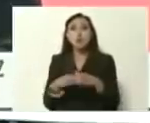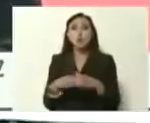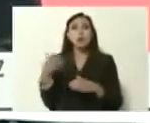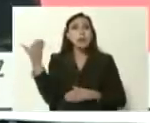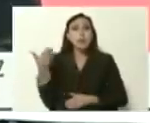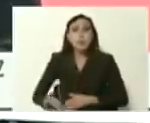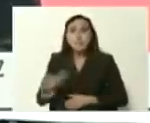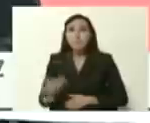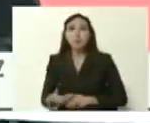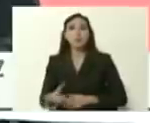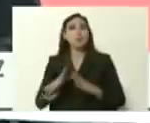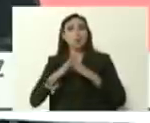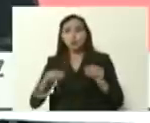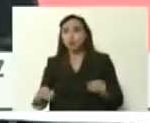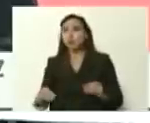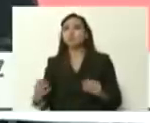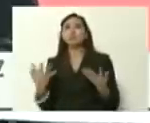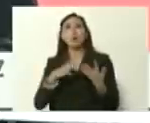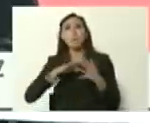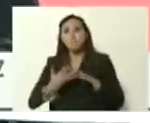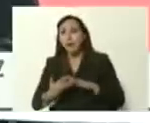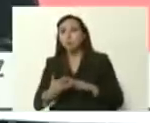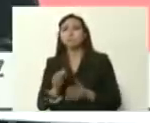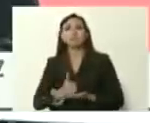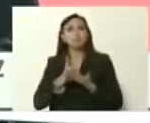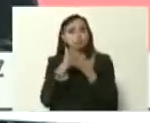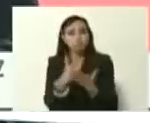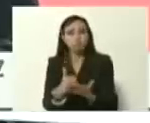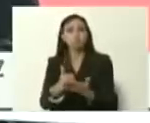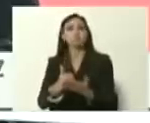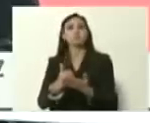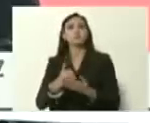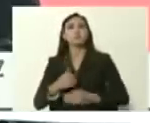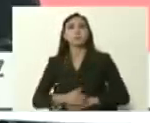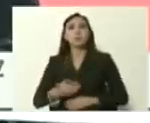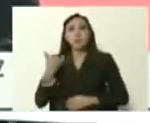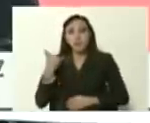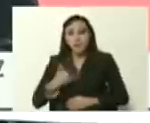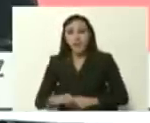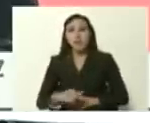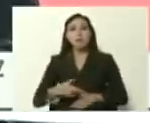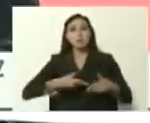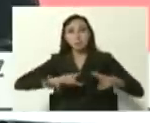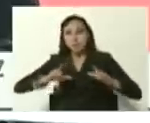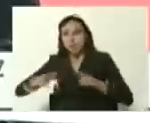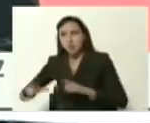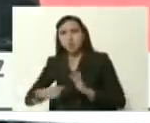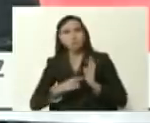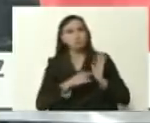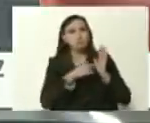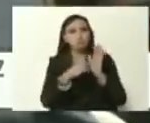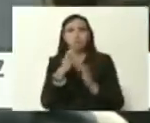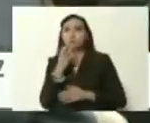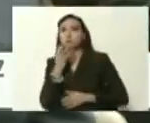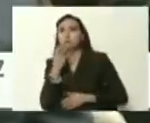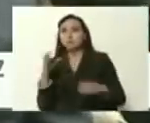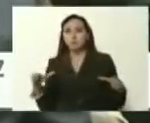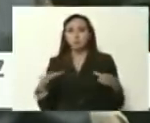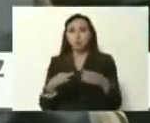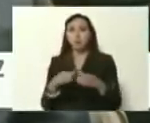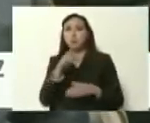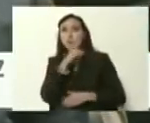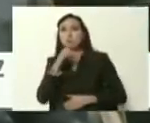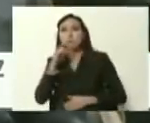está metida en todos los barrios del país y hay organizaciones representadas acá, como por ejemplo Luz del Mundo, que